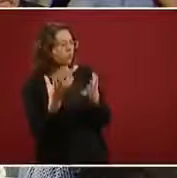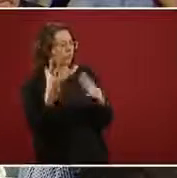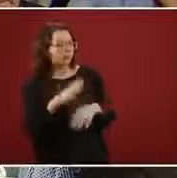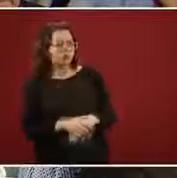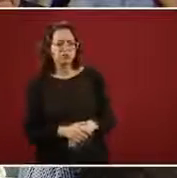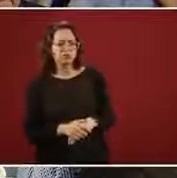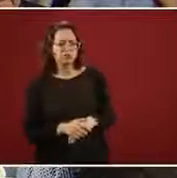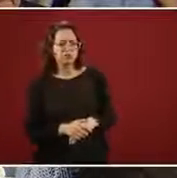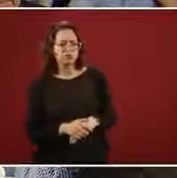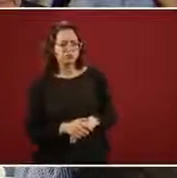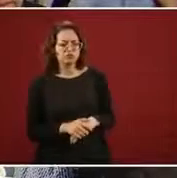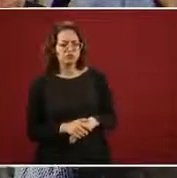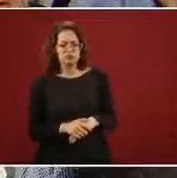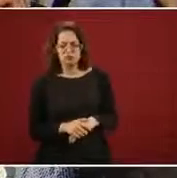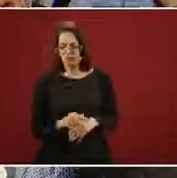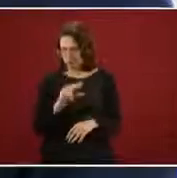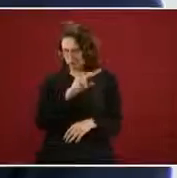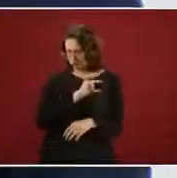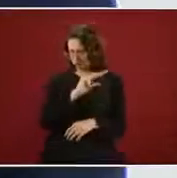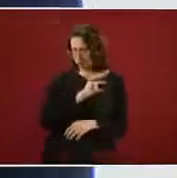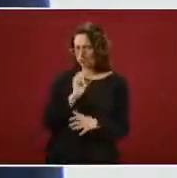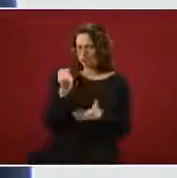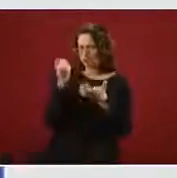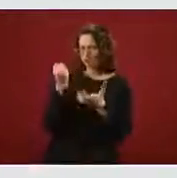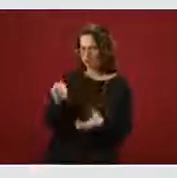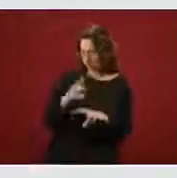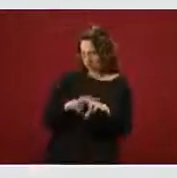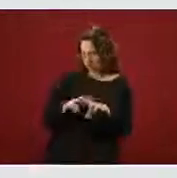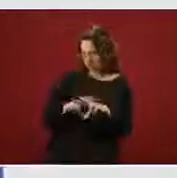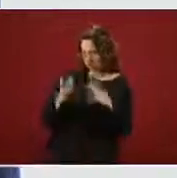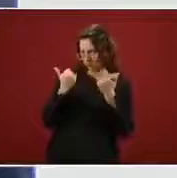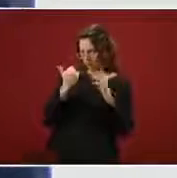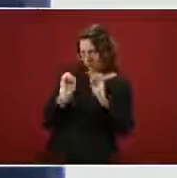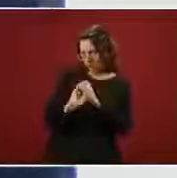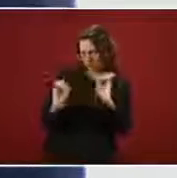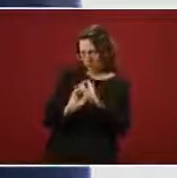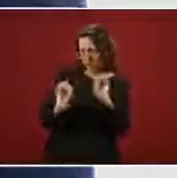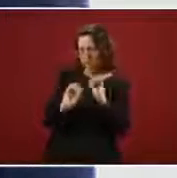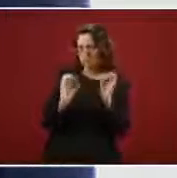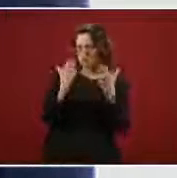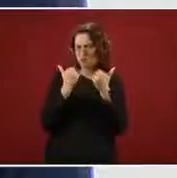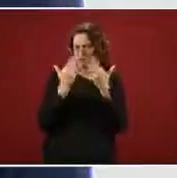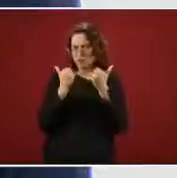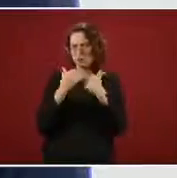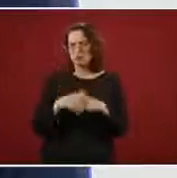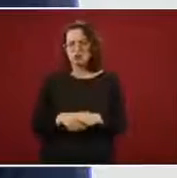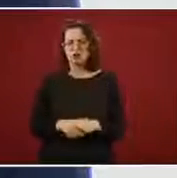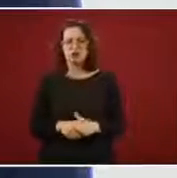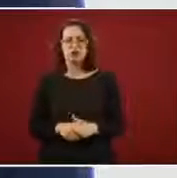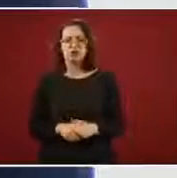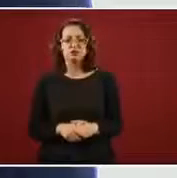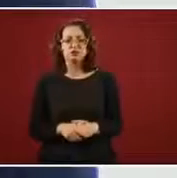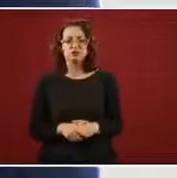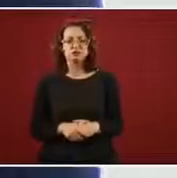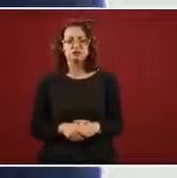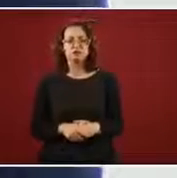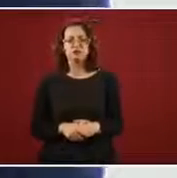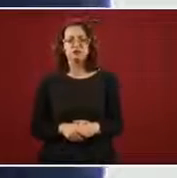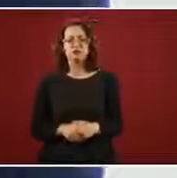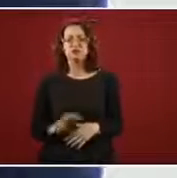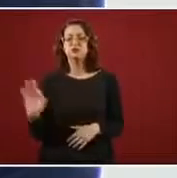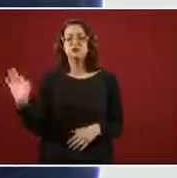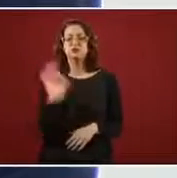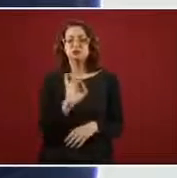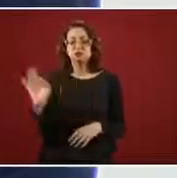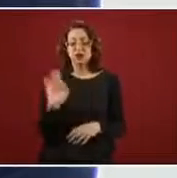privada para el tren, no. Ah. No, a lo mejor la